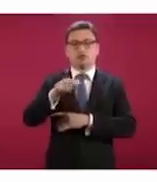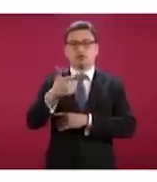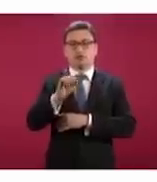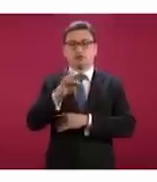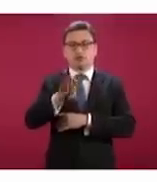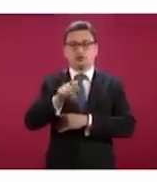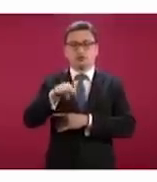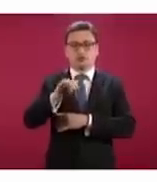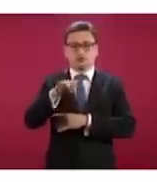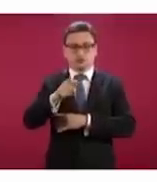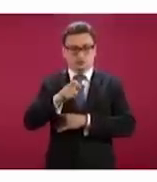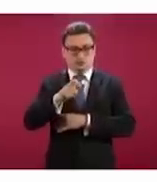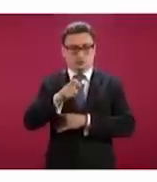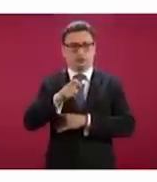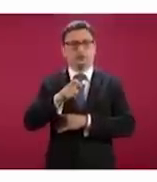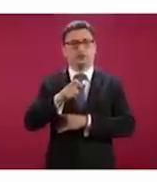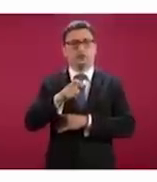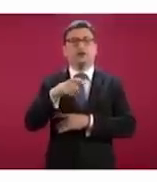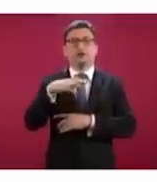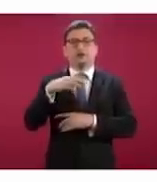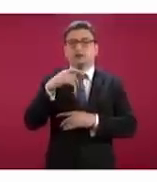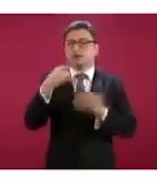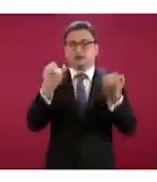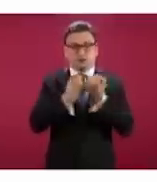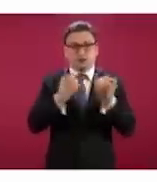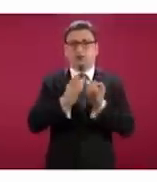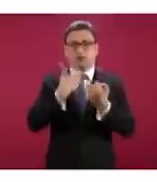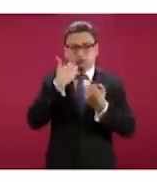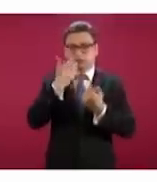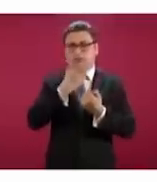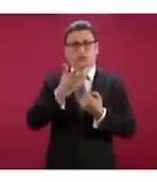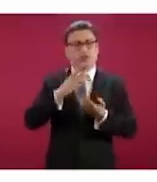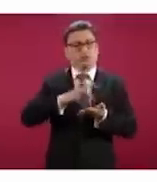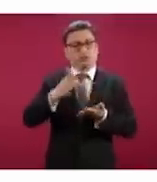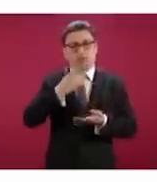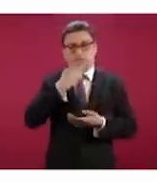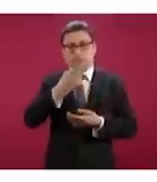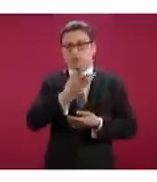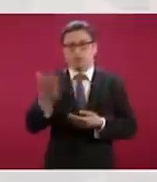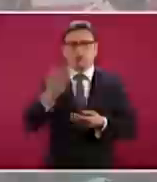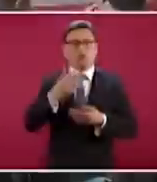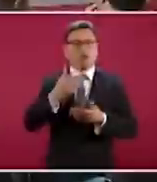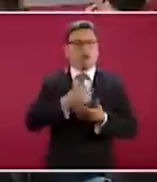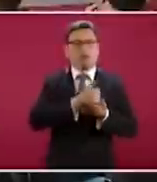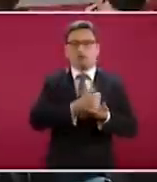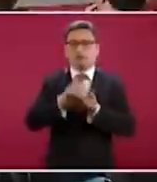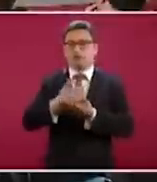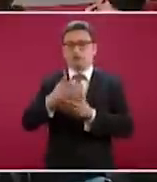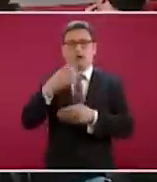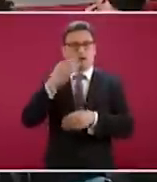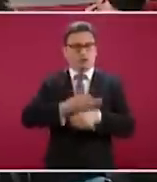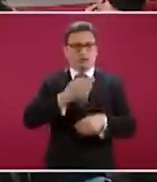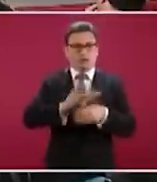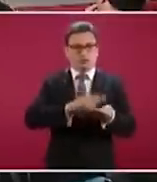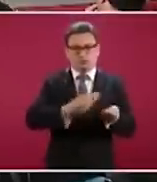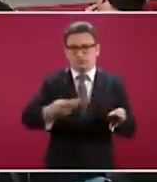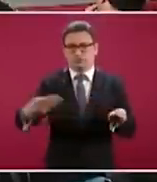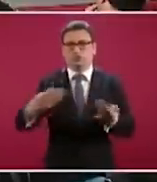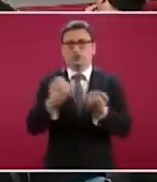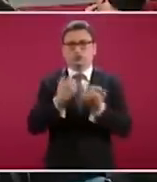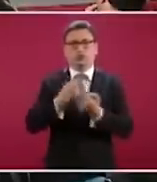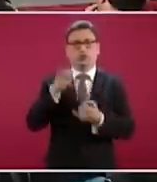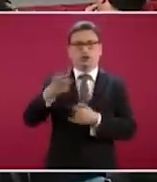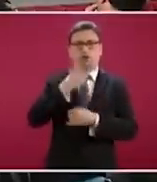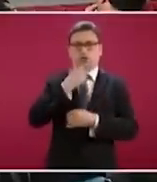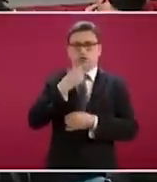sat.com.gov.mx, y quiero destacar el incondicional apoyo, y ya le repartieron a ustedes, pero aquí, desde luego, don